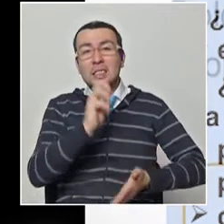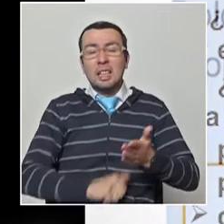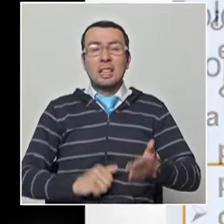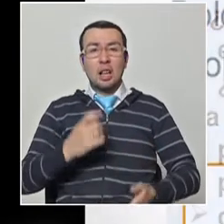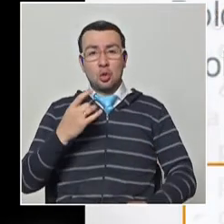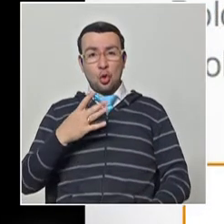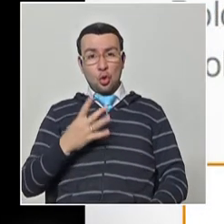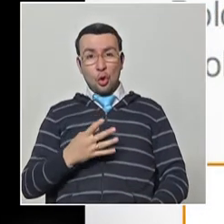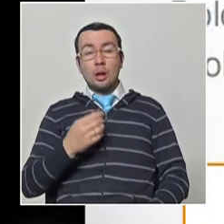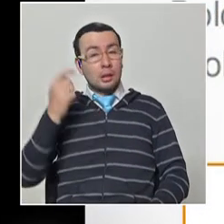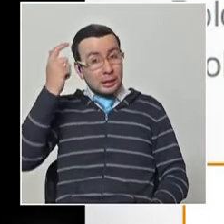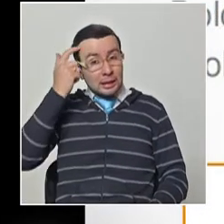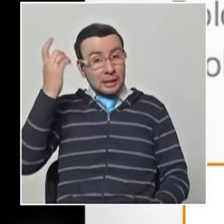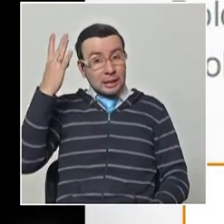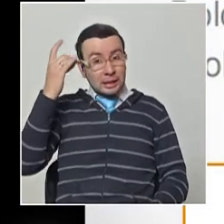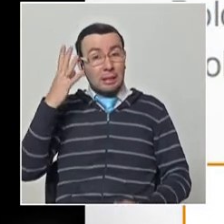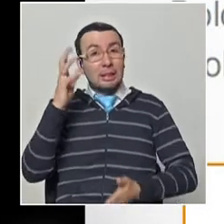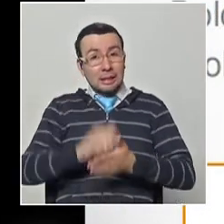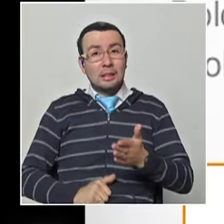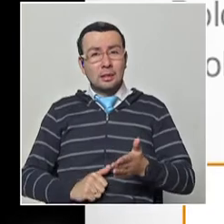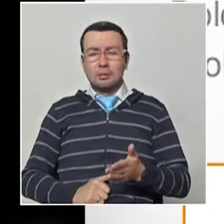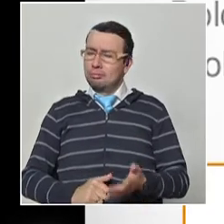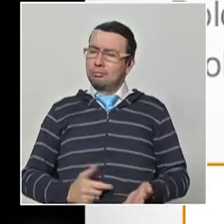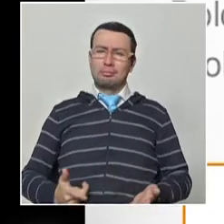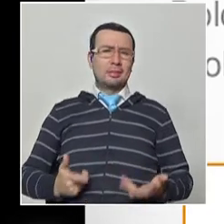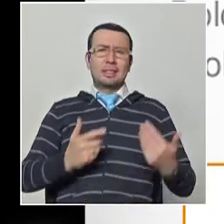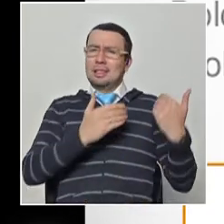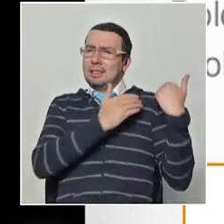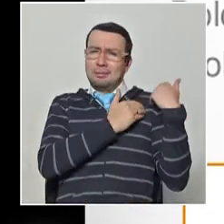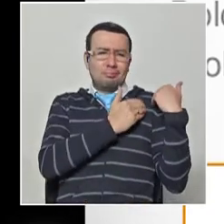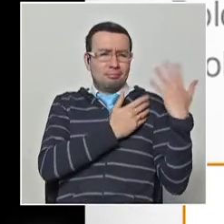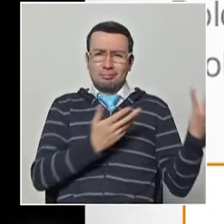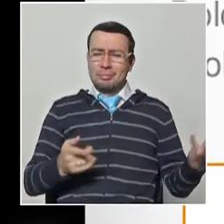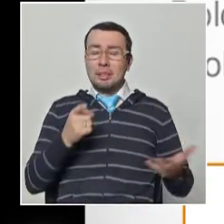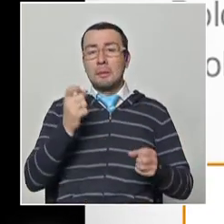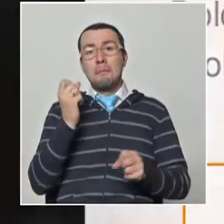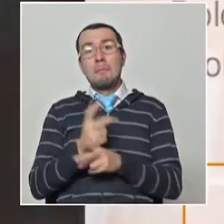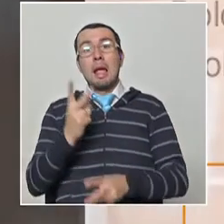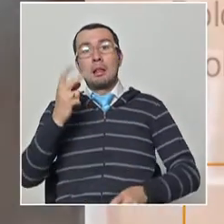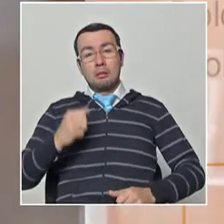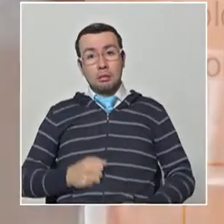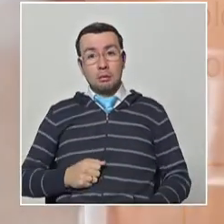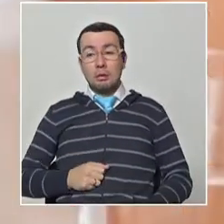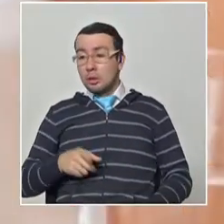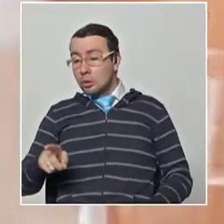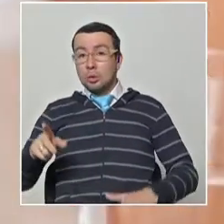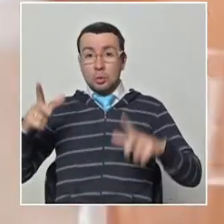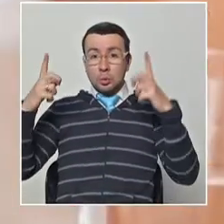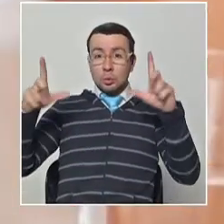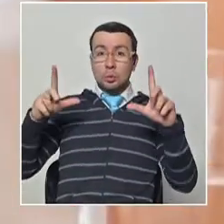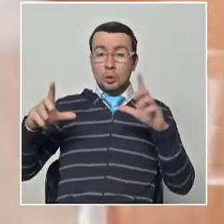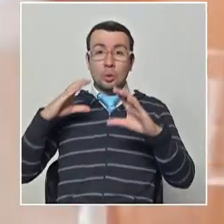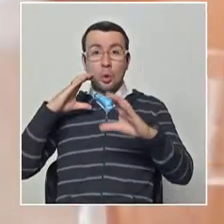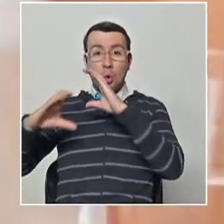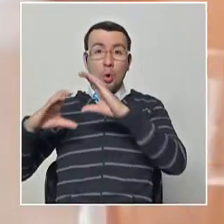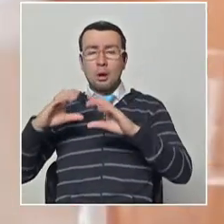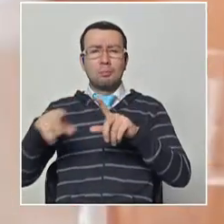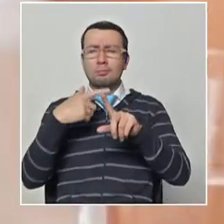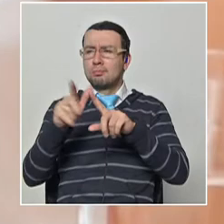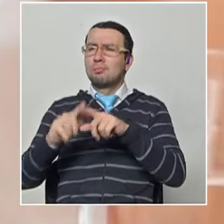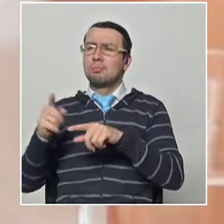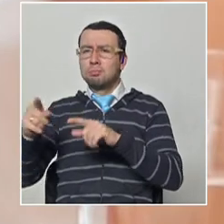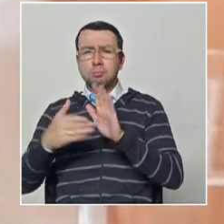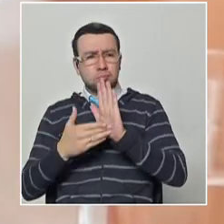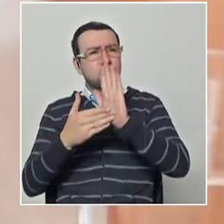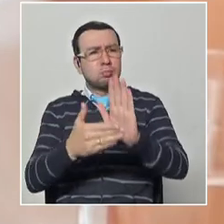de cabeza eso es irresponsable eso es peligroso que los medios de comunicación nacional puedan